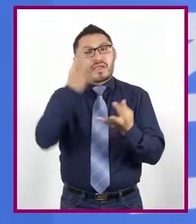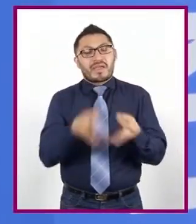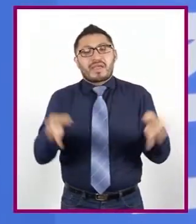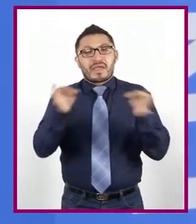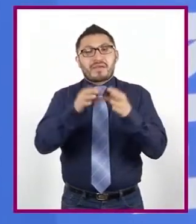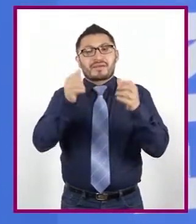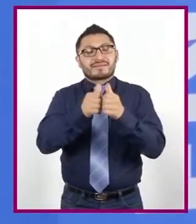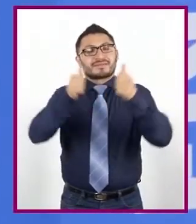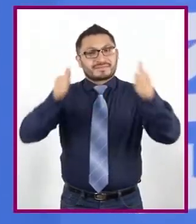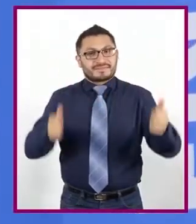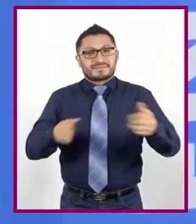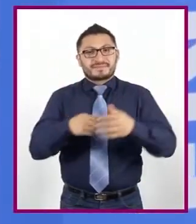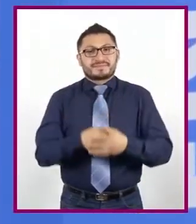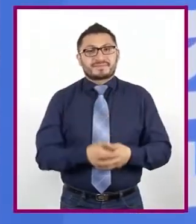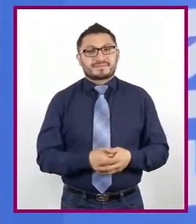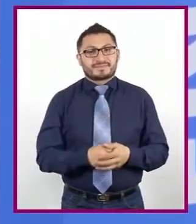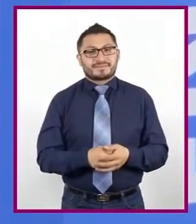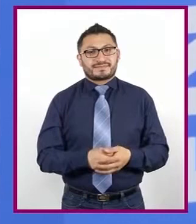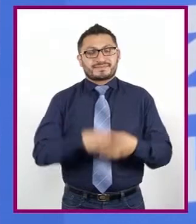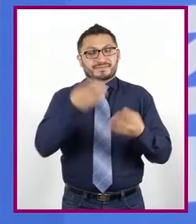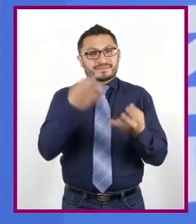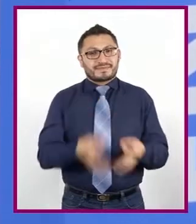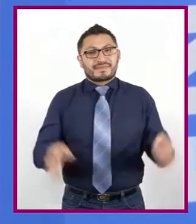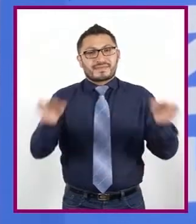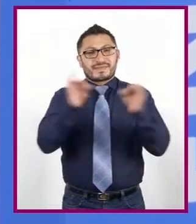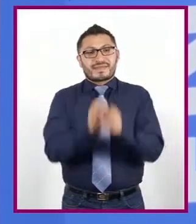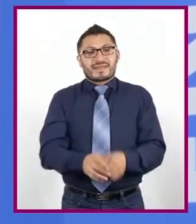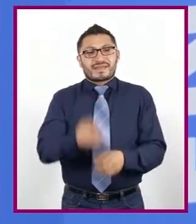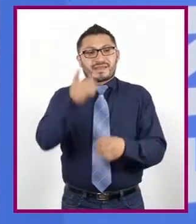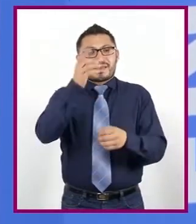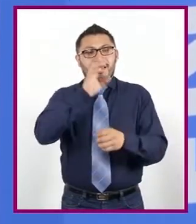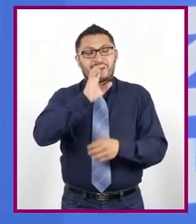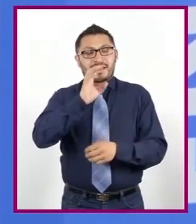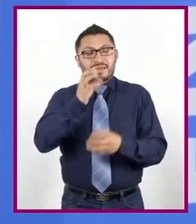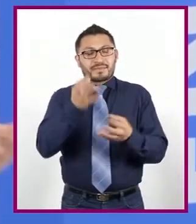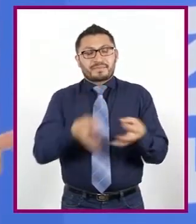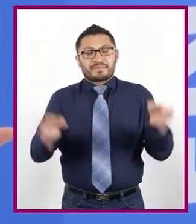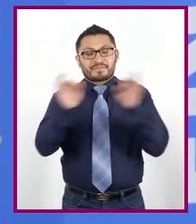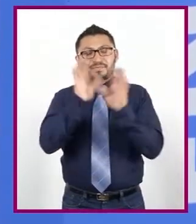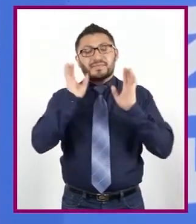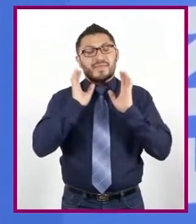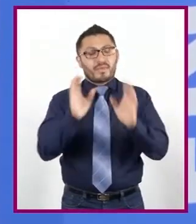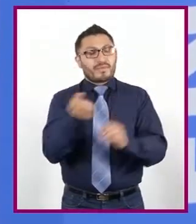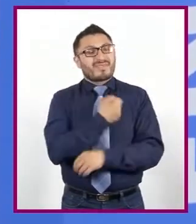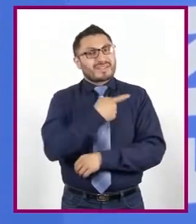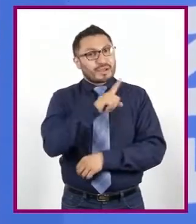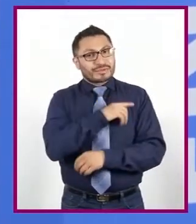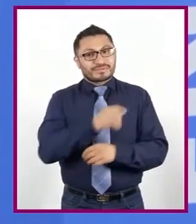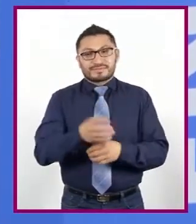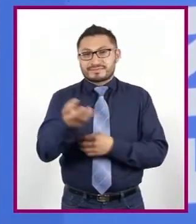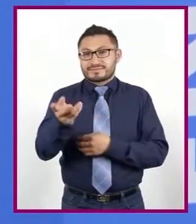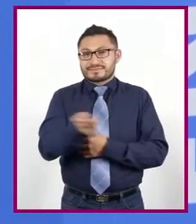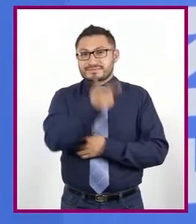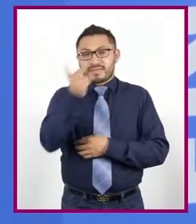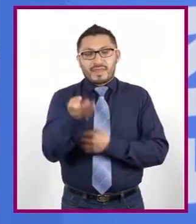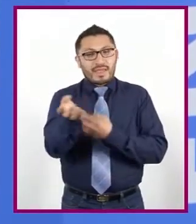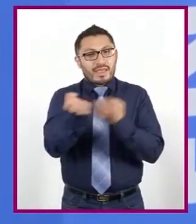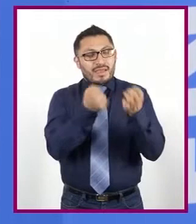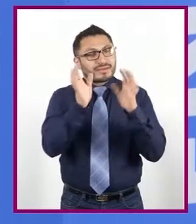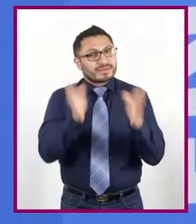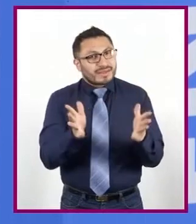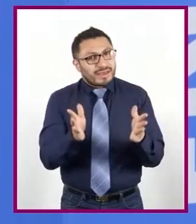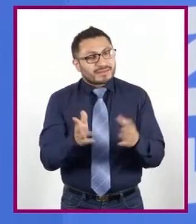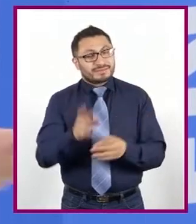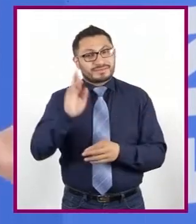y pedir la sana distancia. La salud es lo primero. Además, ¿ya hicieron algo de ejercicio? Hay que